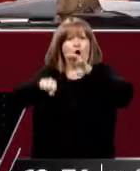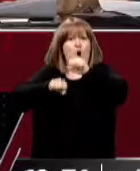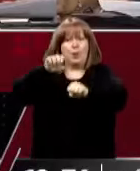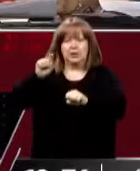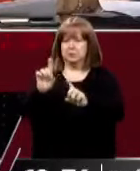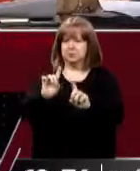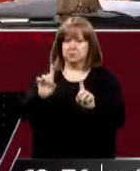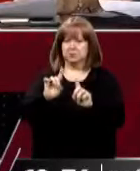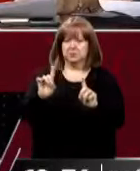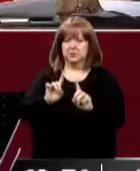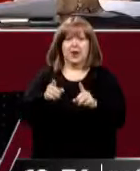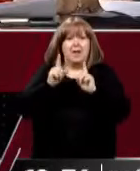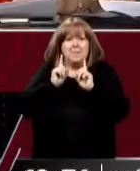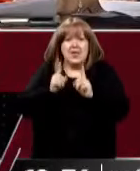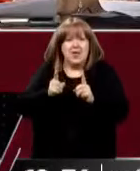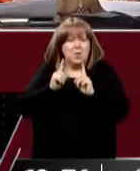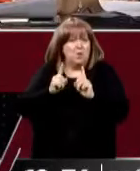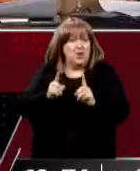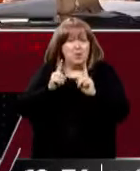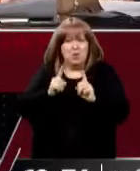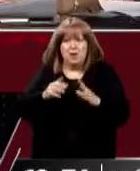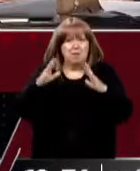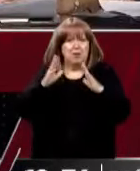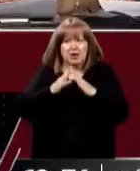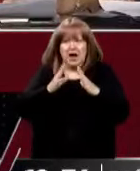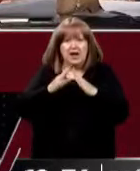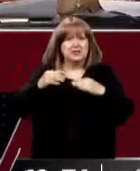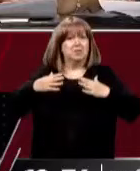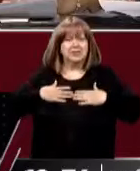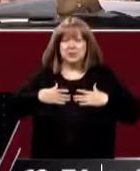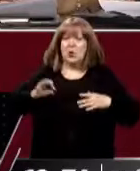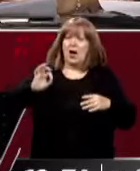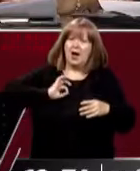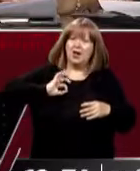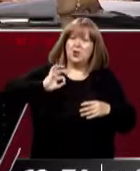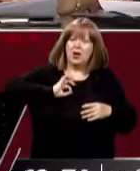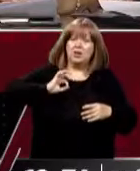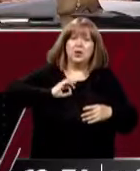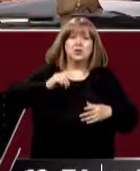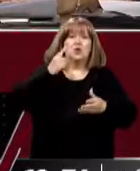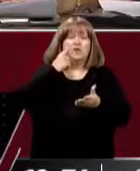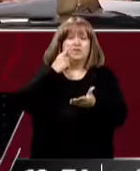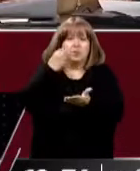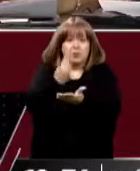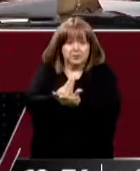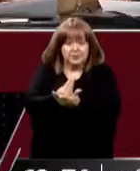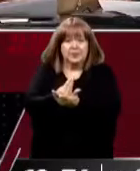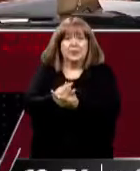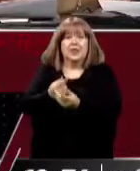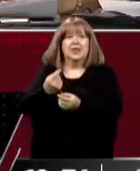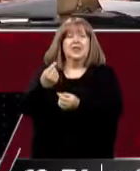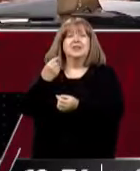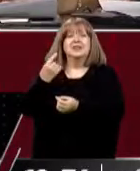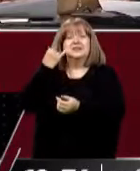pública. Sí. Bien. Después no para la cesión... Es lo que dice la Constitución. Es lo que dice la Constitución. La Constitución dice, reconócese